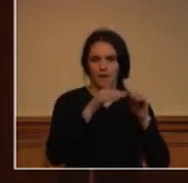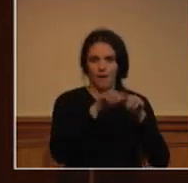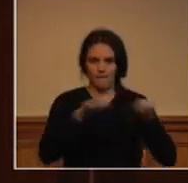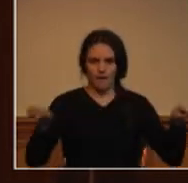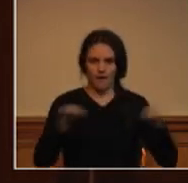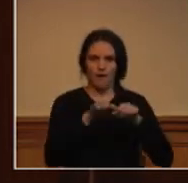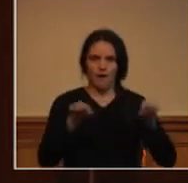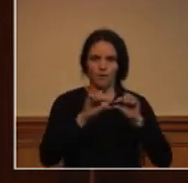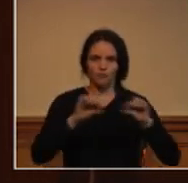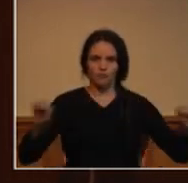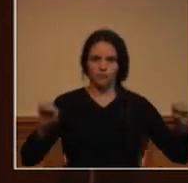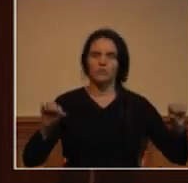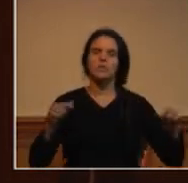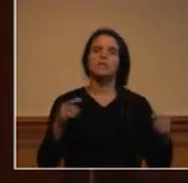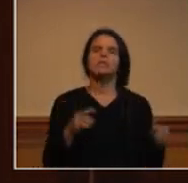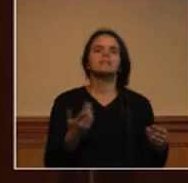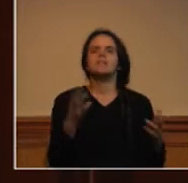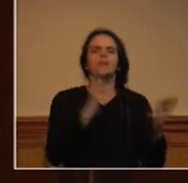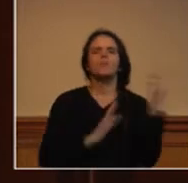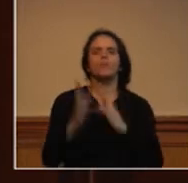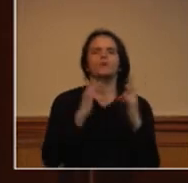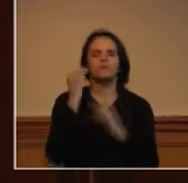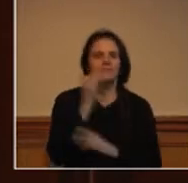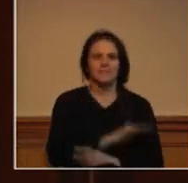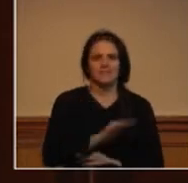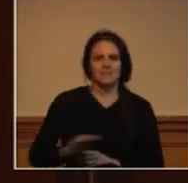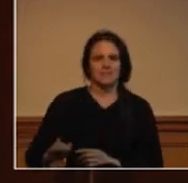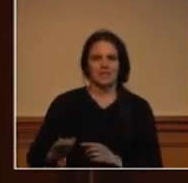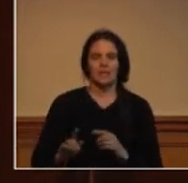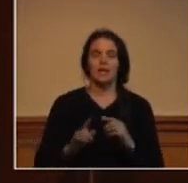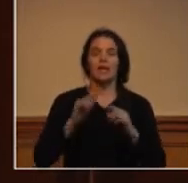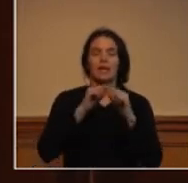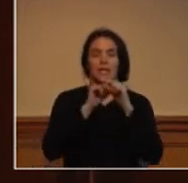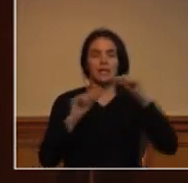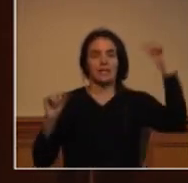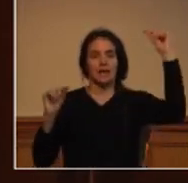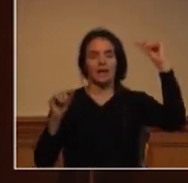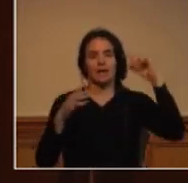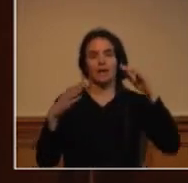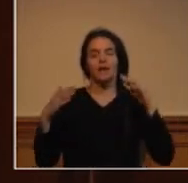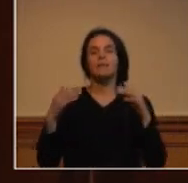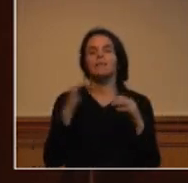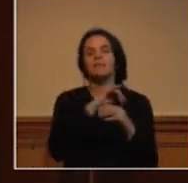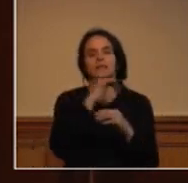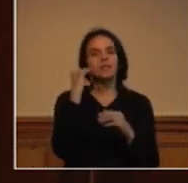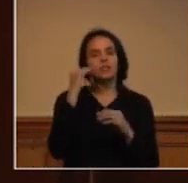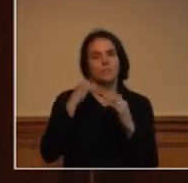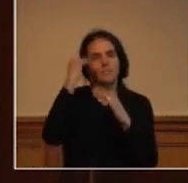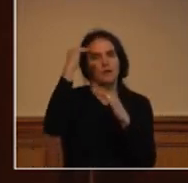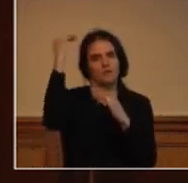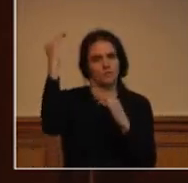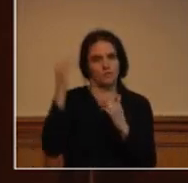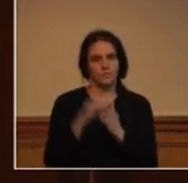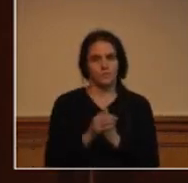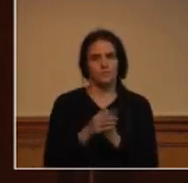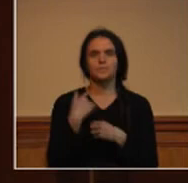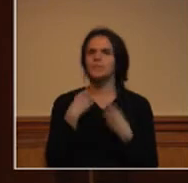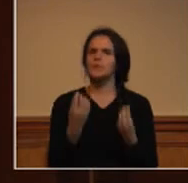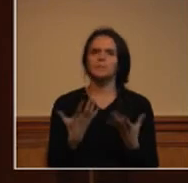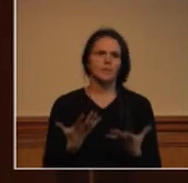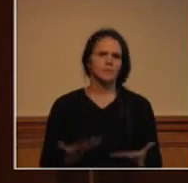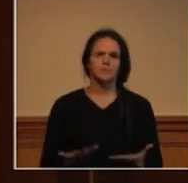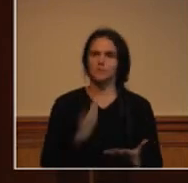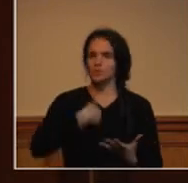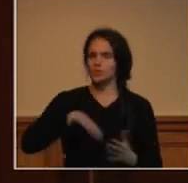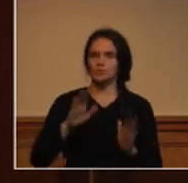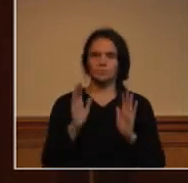al rendimiento de los más chiquititos y las líneas hacia arriba, los más grandecitos. Lo que nos pasó es que uno